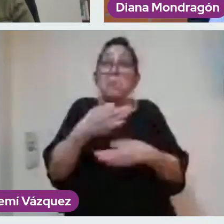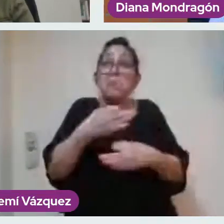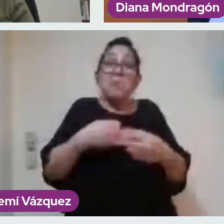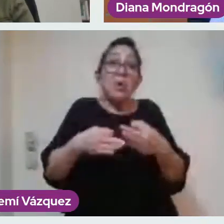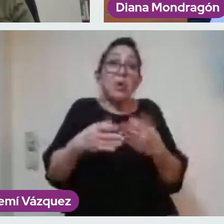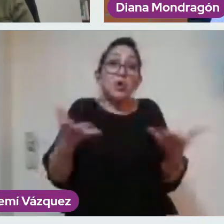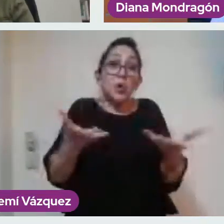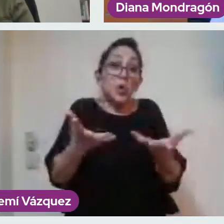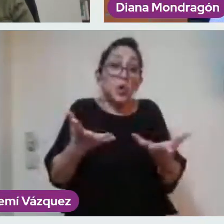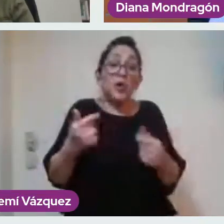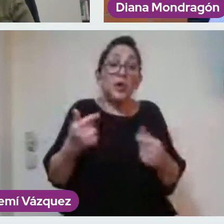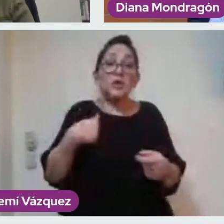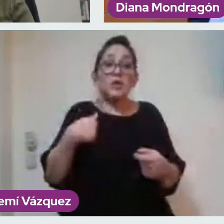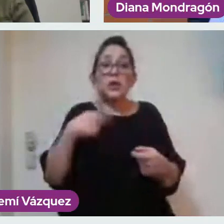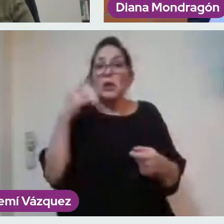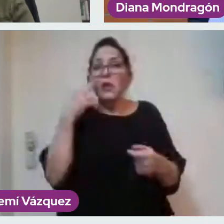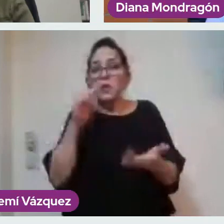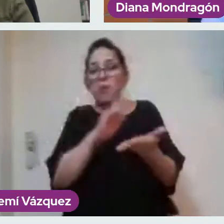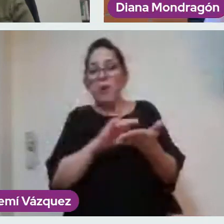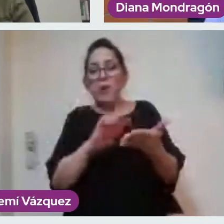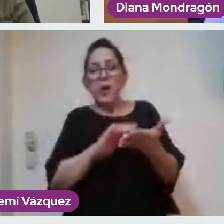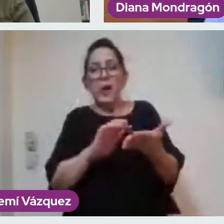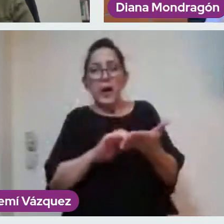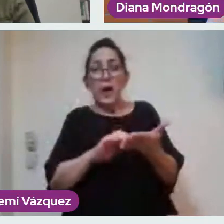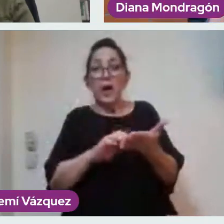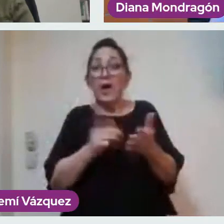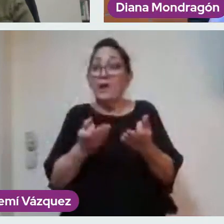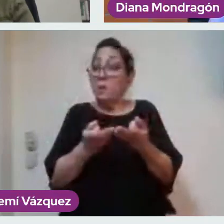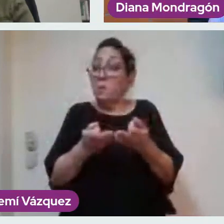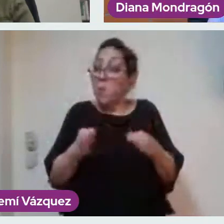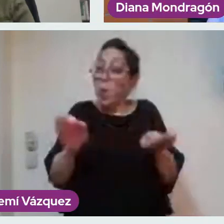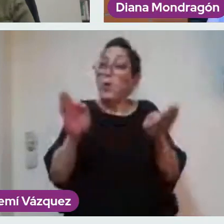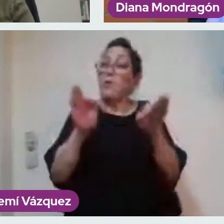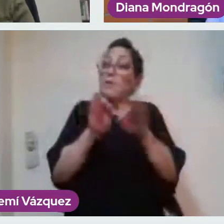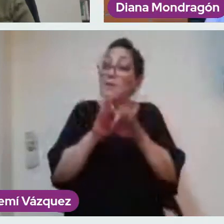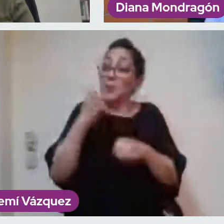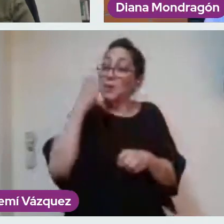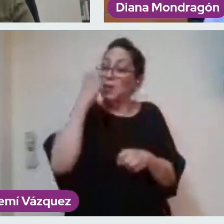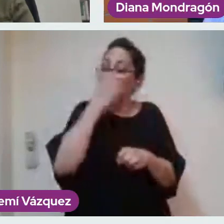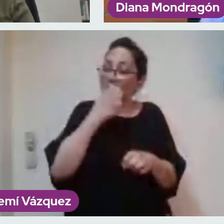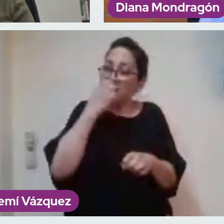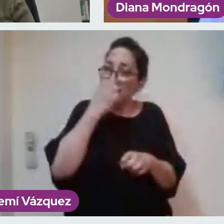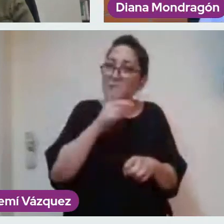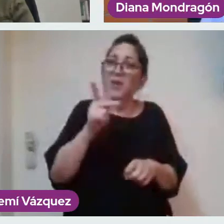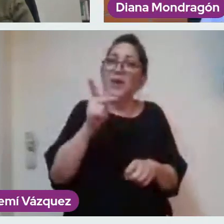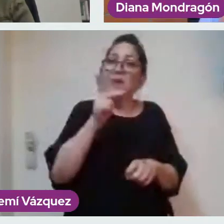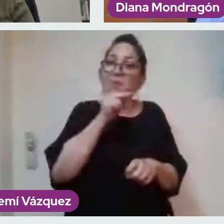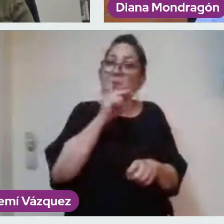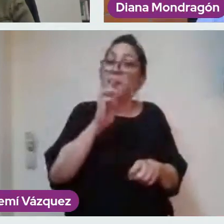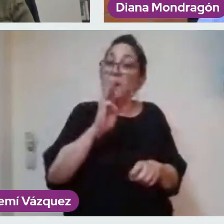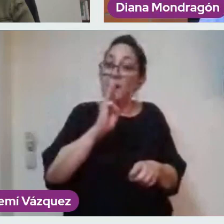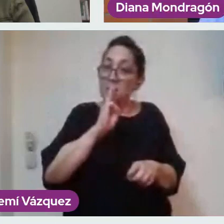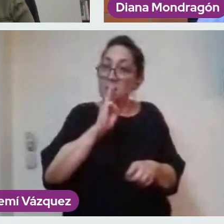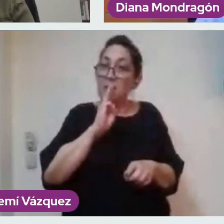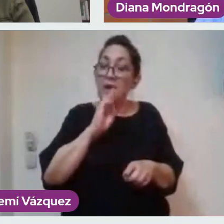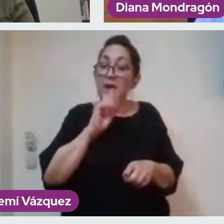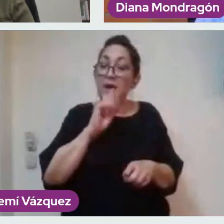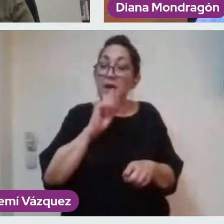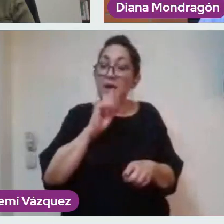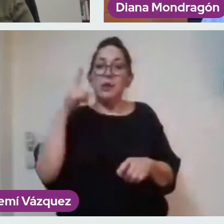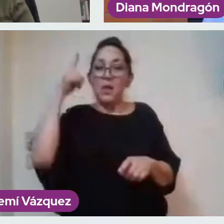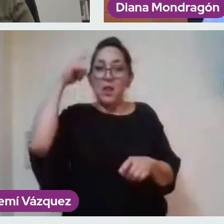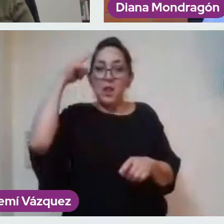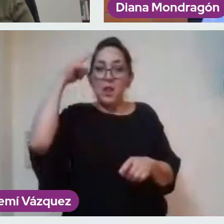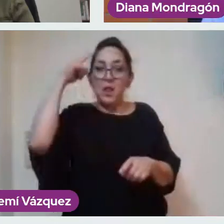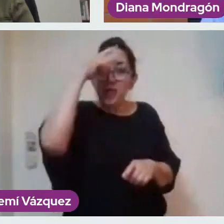sobre esta importancia de acudir a las escuelas para padres, tanto madres como padres, ¿no? Porque a veces es bien difícil encontrar a los hombres en